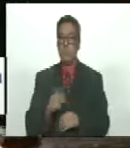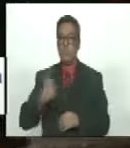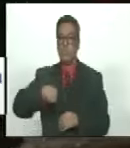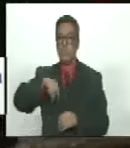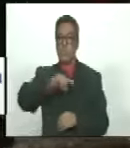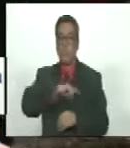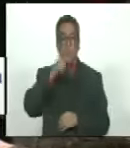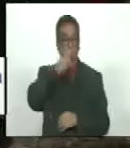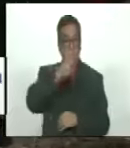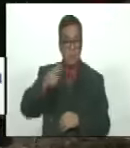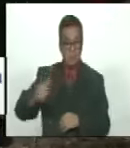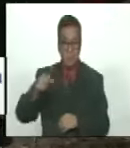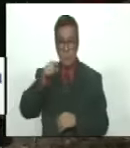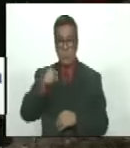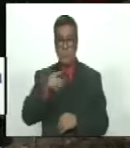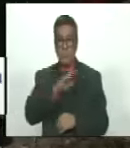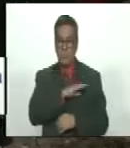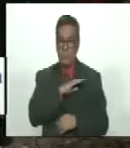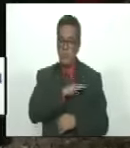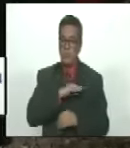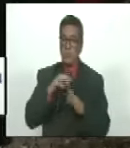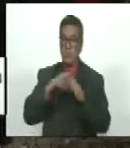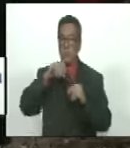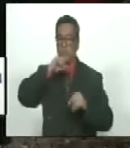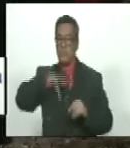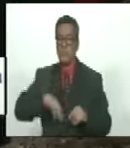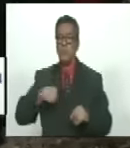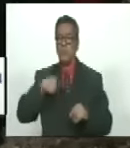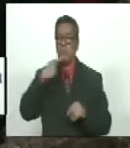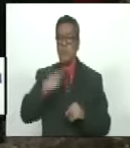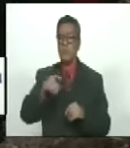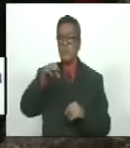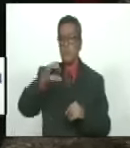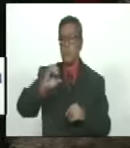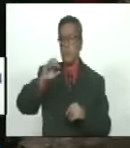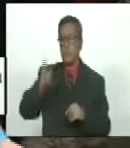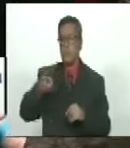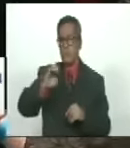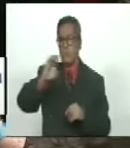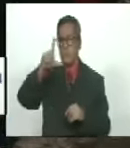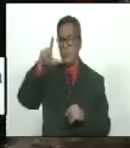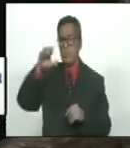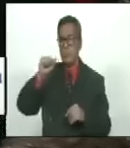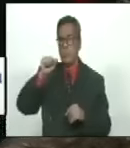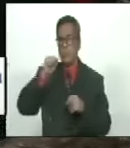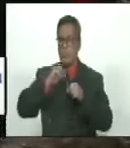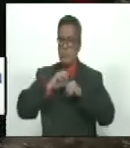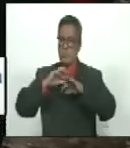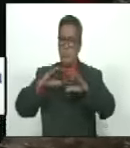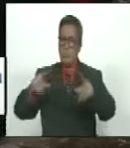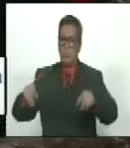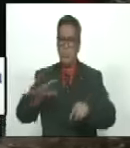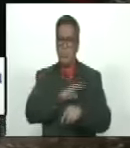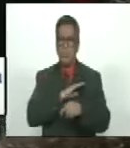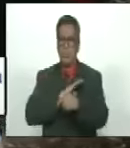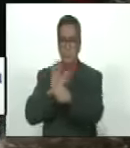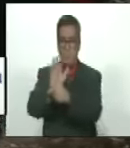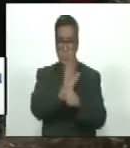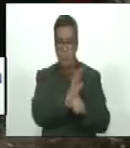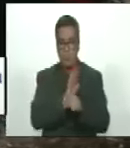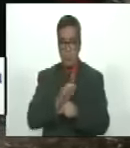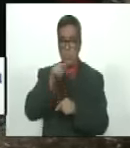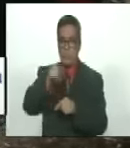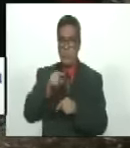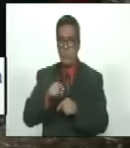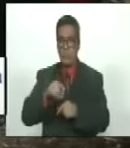Nuestro pueblo y su personalidad histórica, como dijera Chela Vargas, está impregnado de ese autocuidado y por